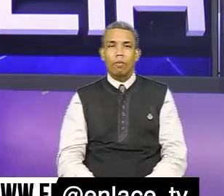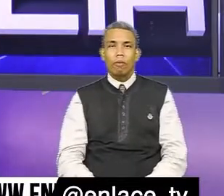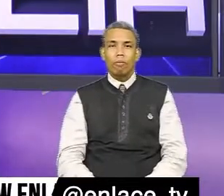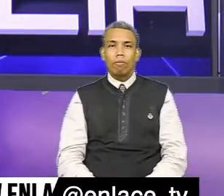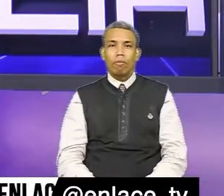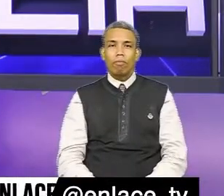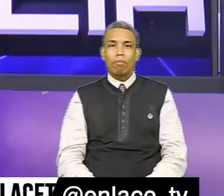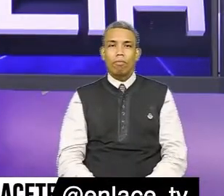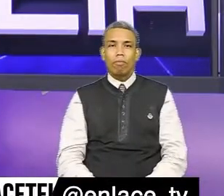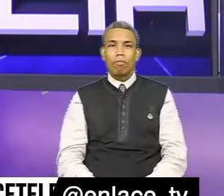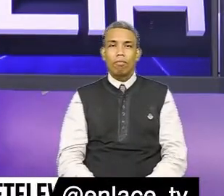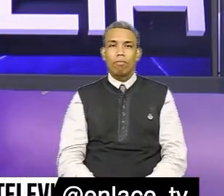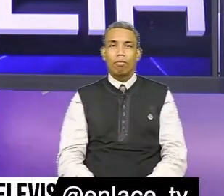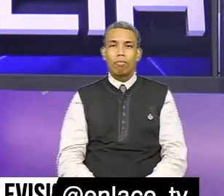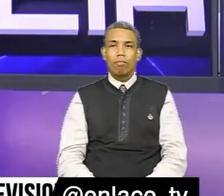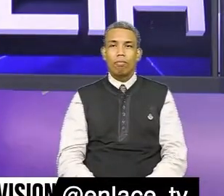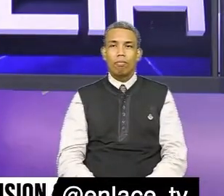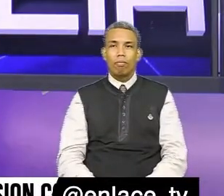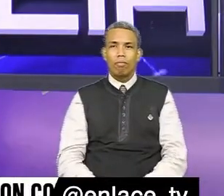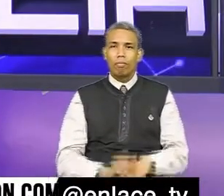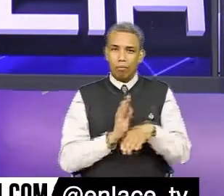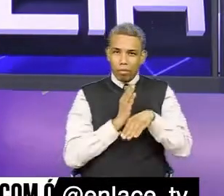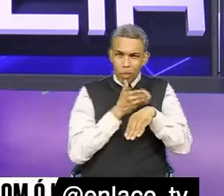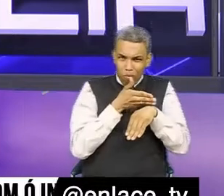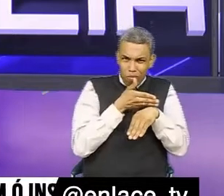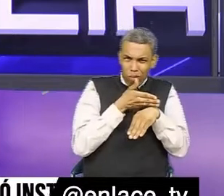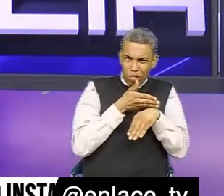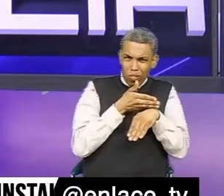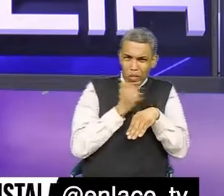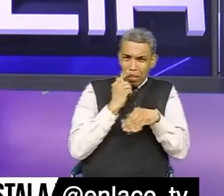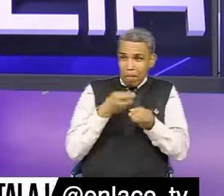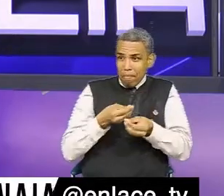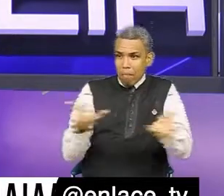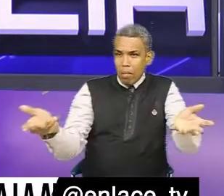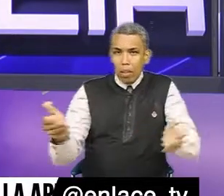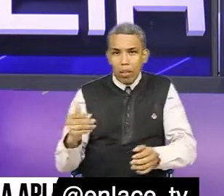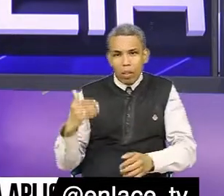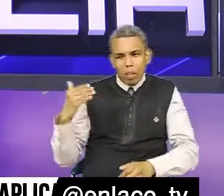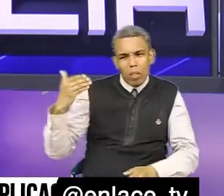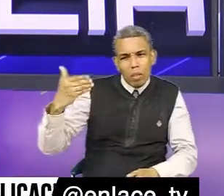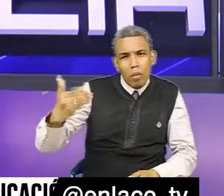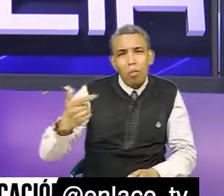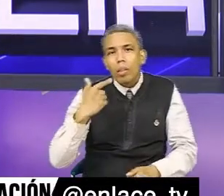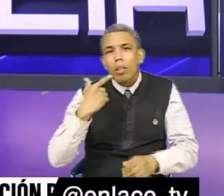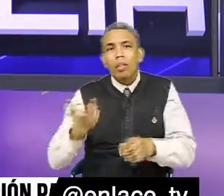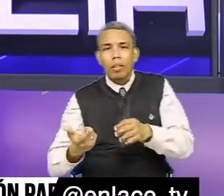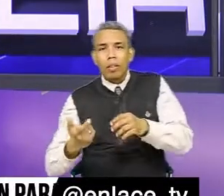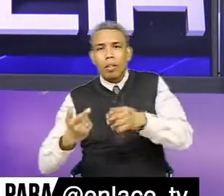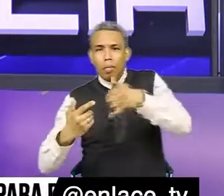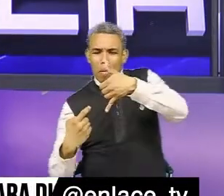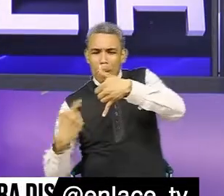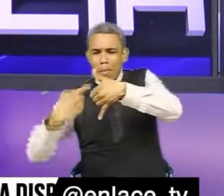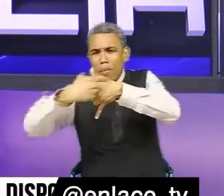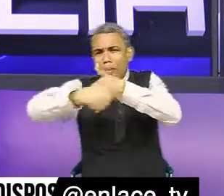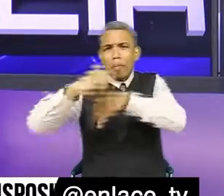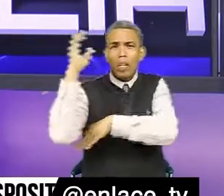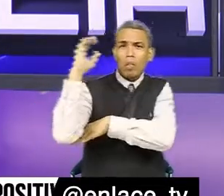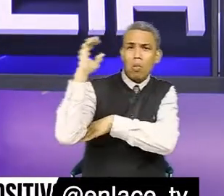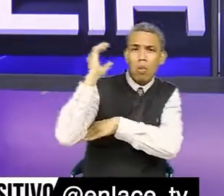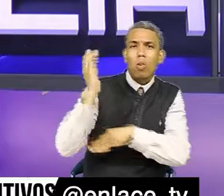y 24 horas después de haberse conocido sobre este posible paro armado por parte de l n en 6 departamentos del país como lo referíamos entre ellos